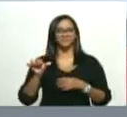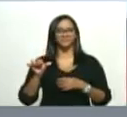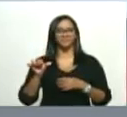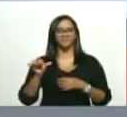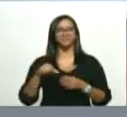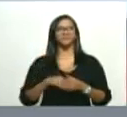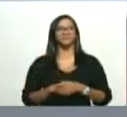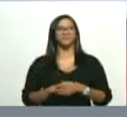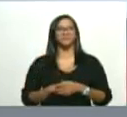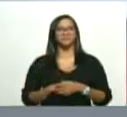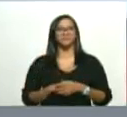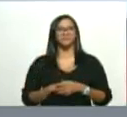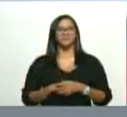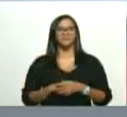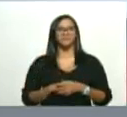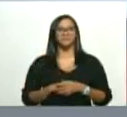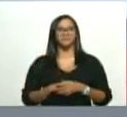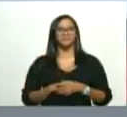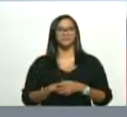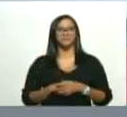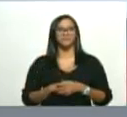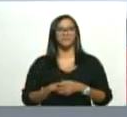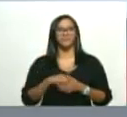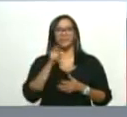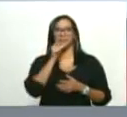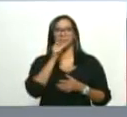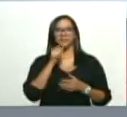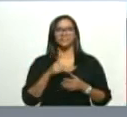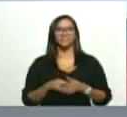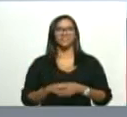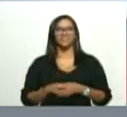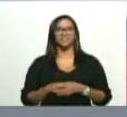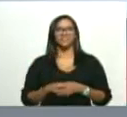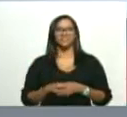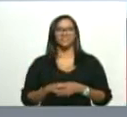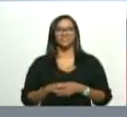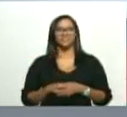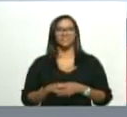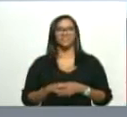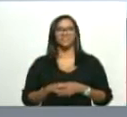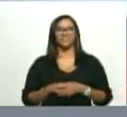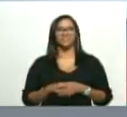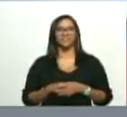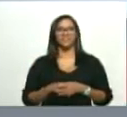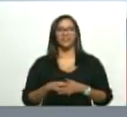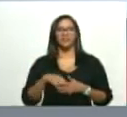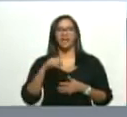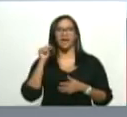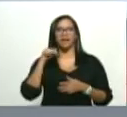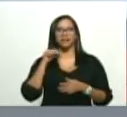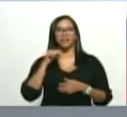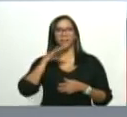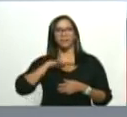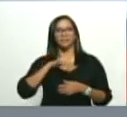cha, cha, cha. Ah, este está preguntando algo, pero bárbaro, qué pregunta tan interesante. Aquí me están